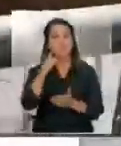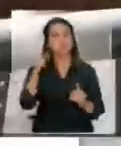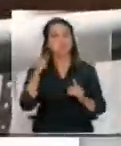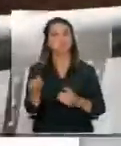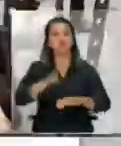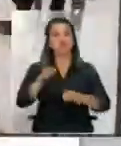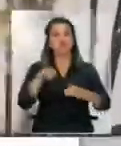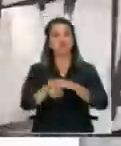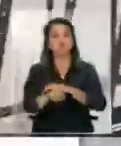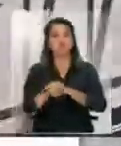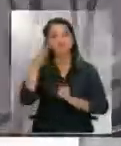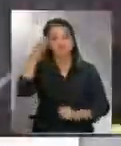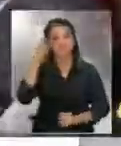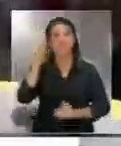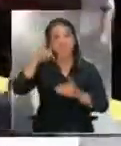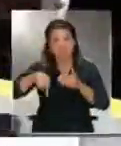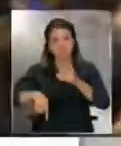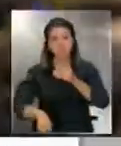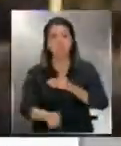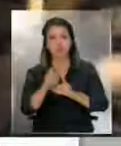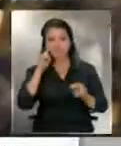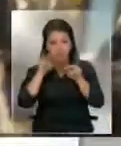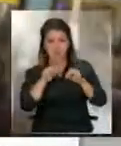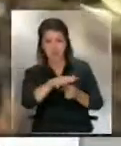sabe bien que abajo le espera este panorama.